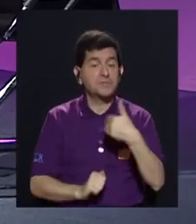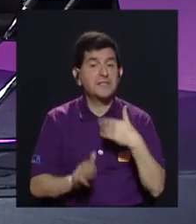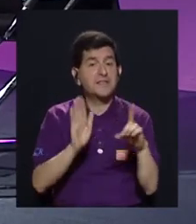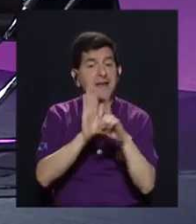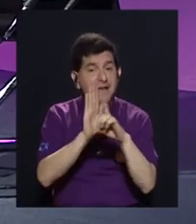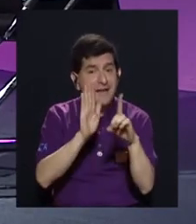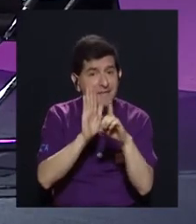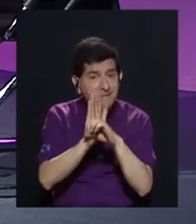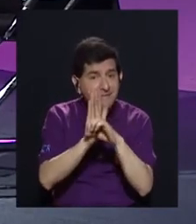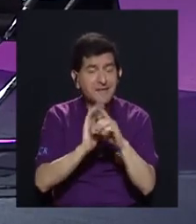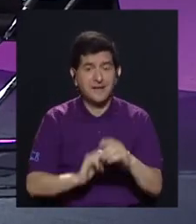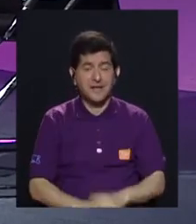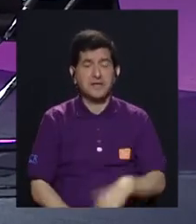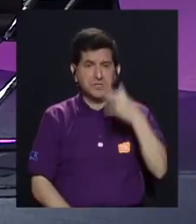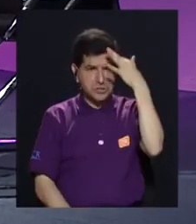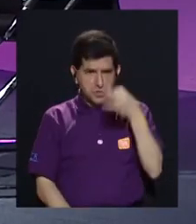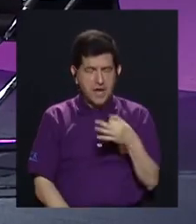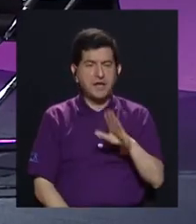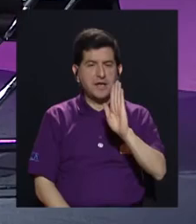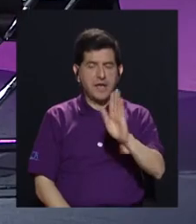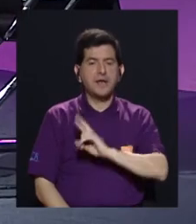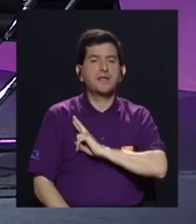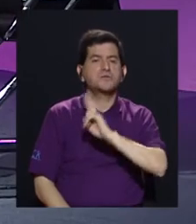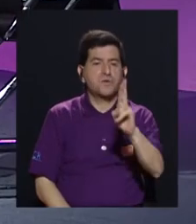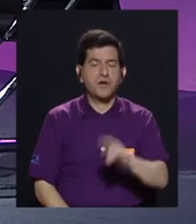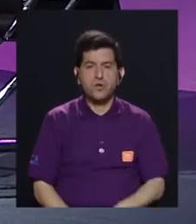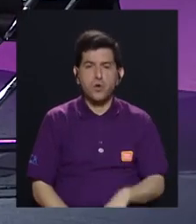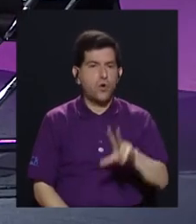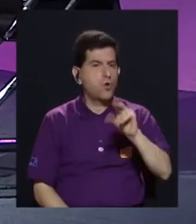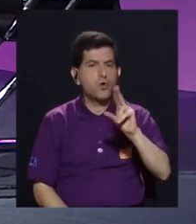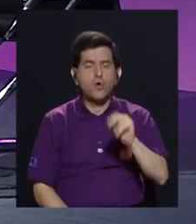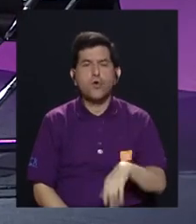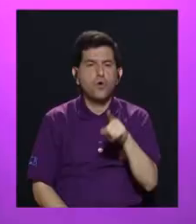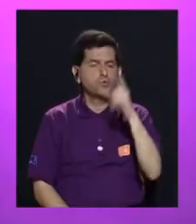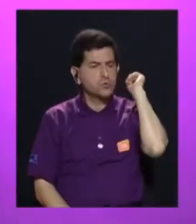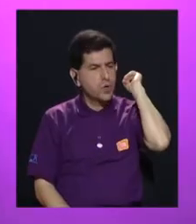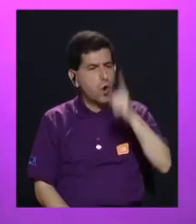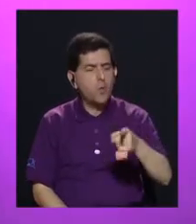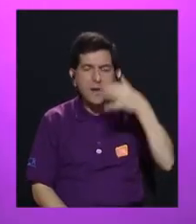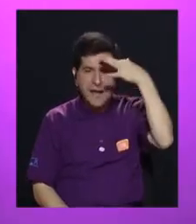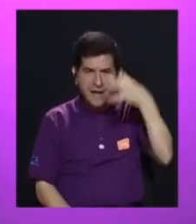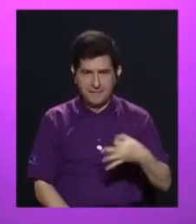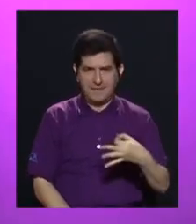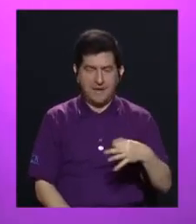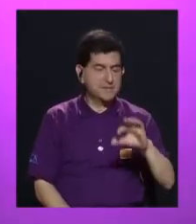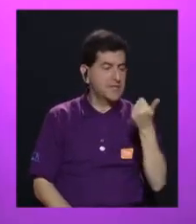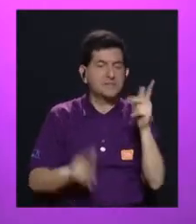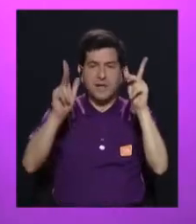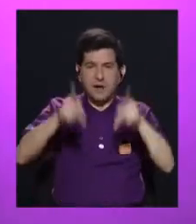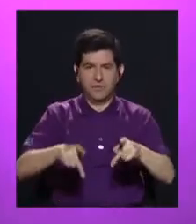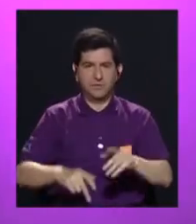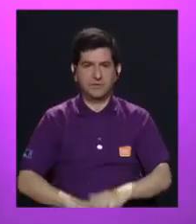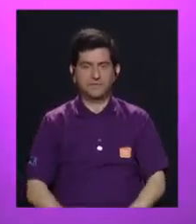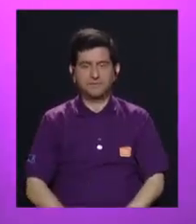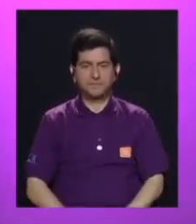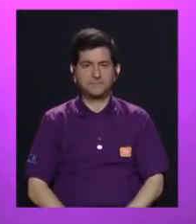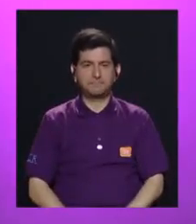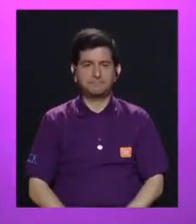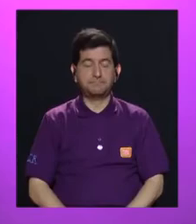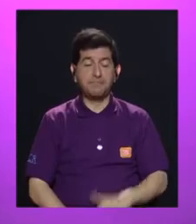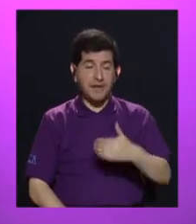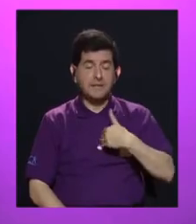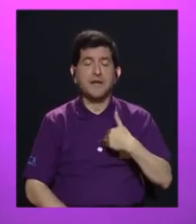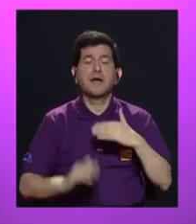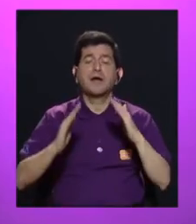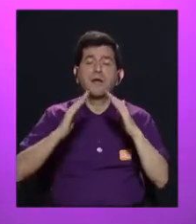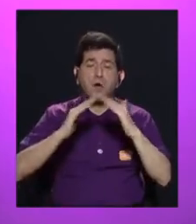a creer y ejercer su religión no que usted tiene derecho a imponerle sus creencias a otras personas entonces bueno tengamos una